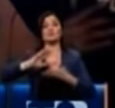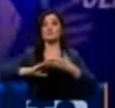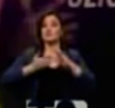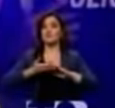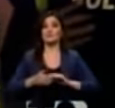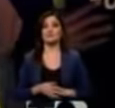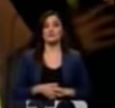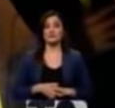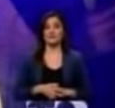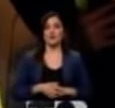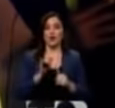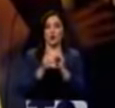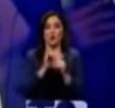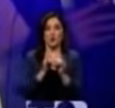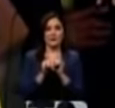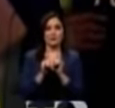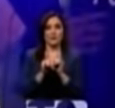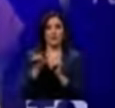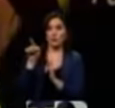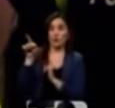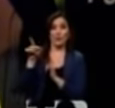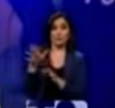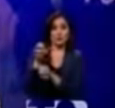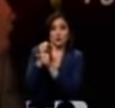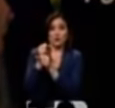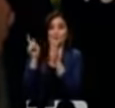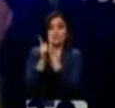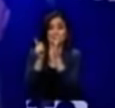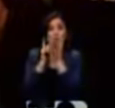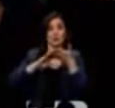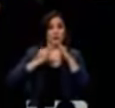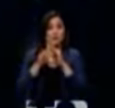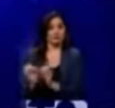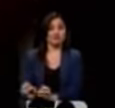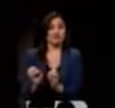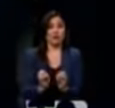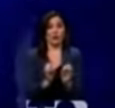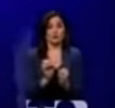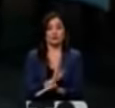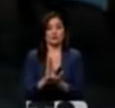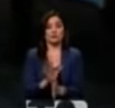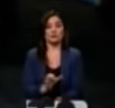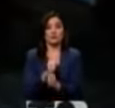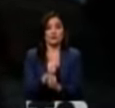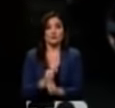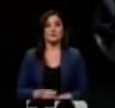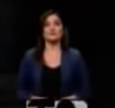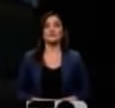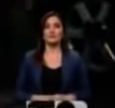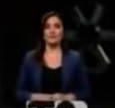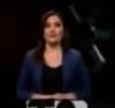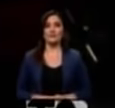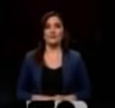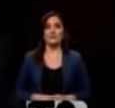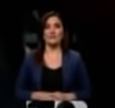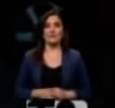comunitaria, que es el chat comunitario, el botón de seguridad, alarma comunitaria, y en sí les estamos organizando aquí como un barrio seguro.